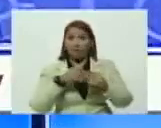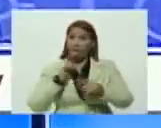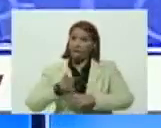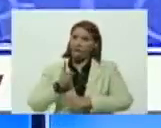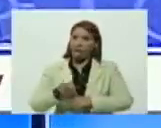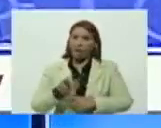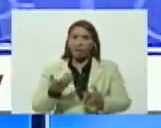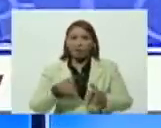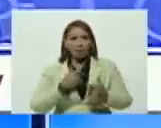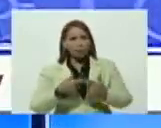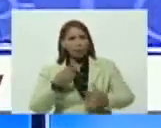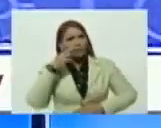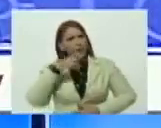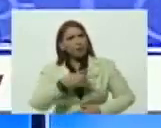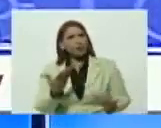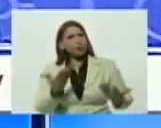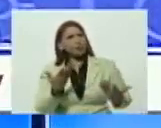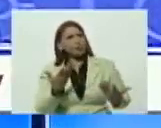veo.